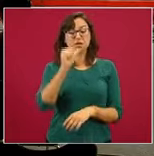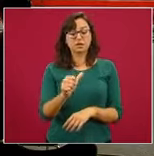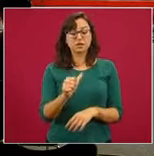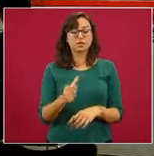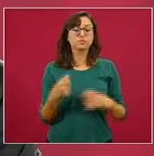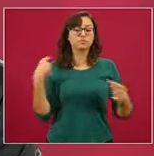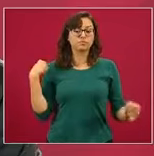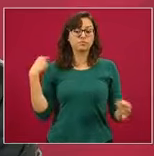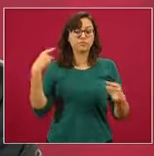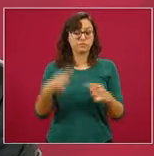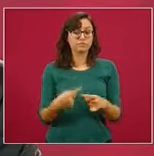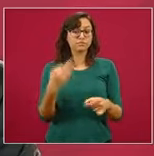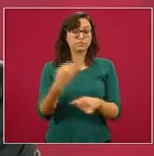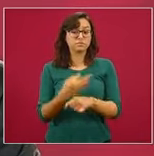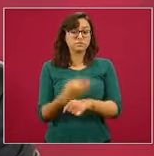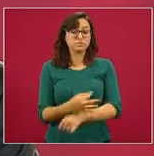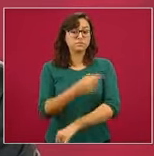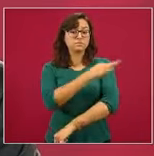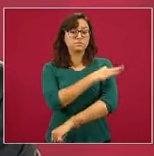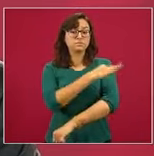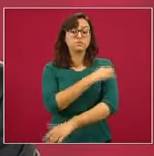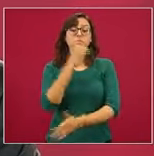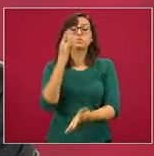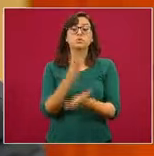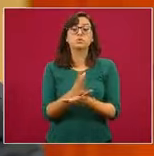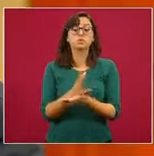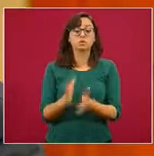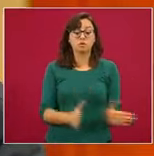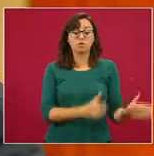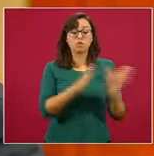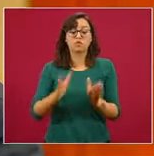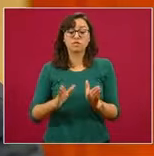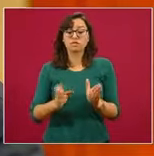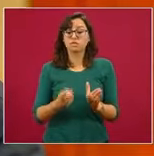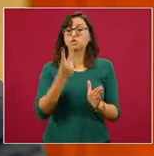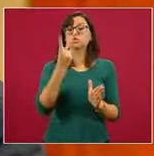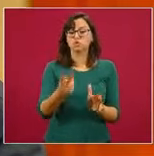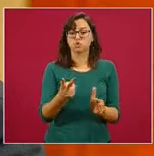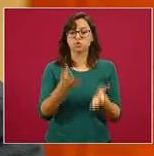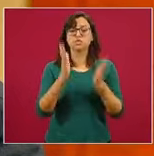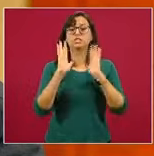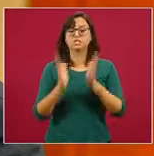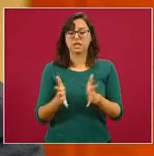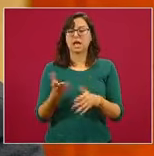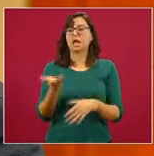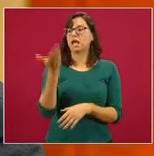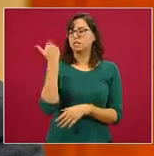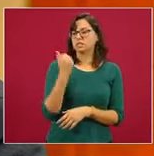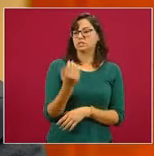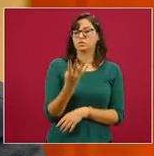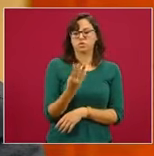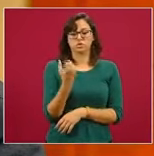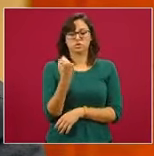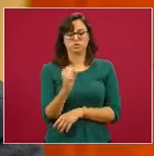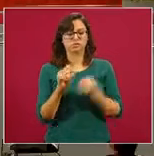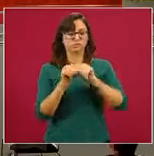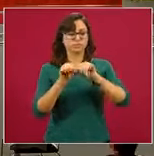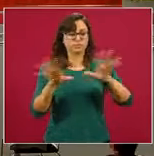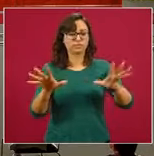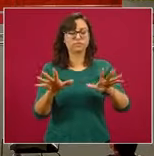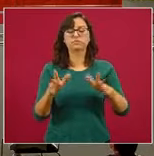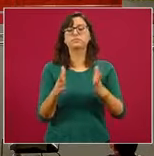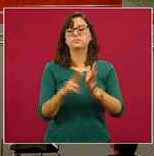único elemento que hay de esta vacuna es los resultados del estudio fase 2, que fueron publicados el 4 de septiembre en la revista